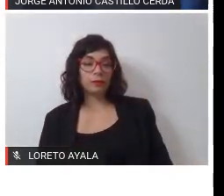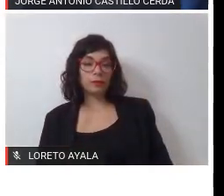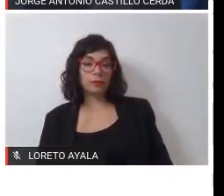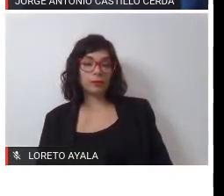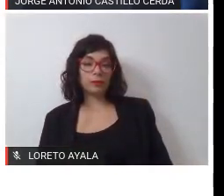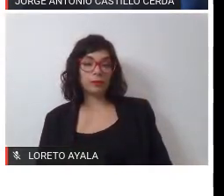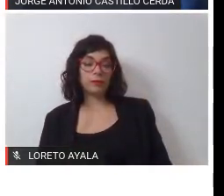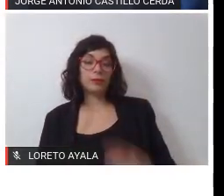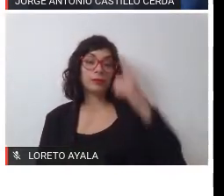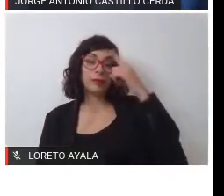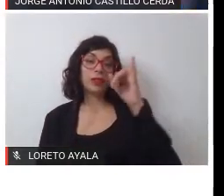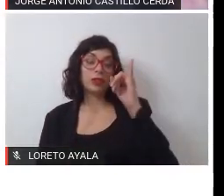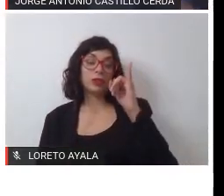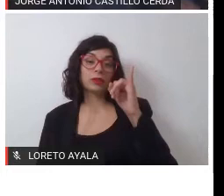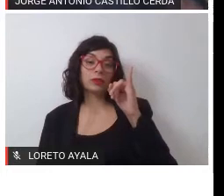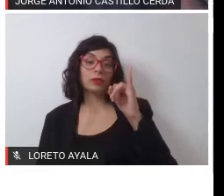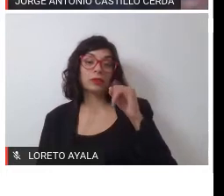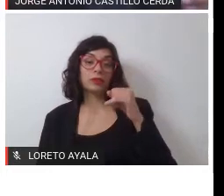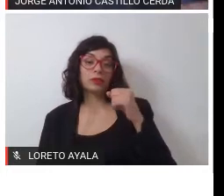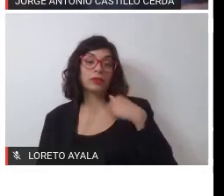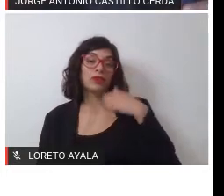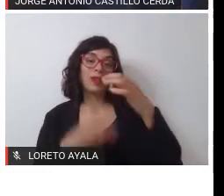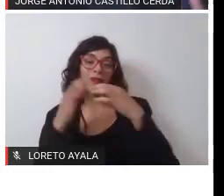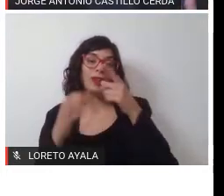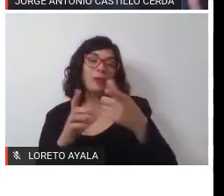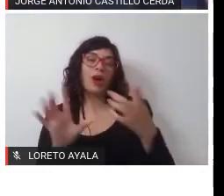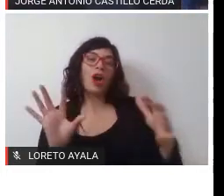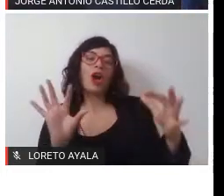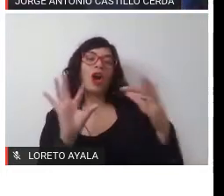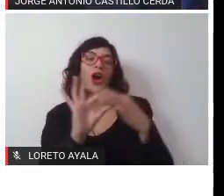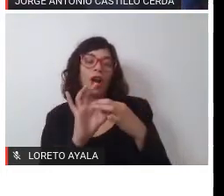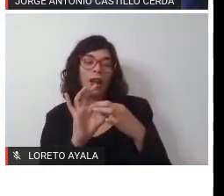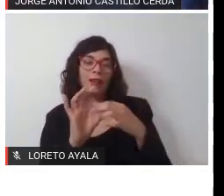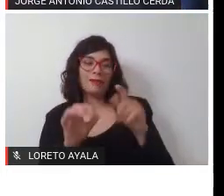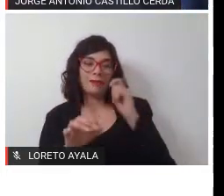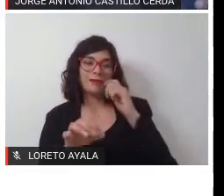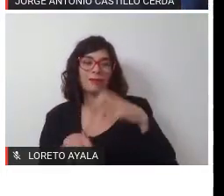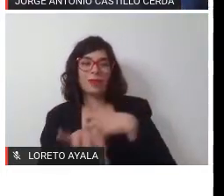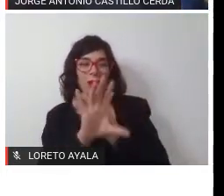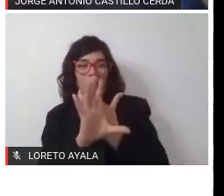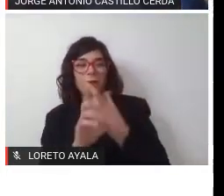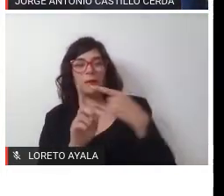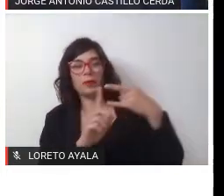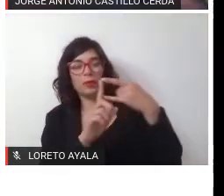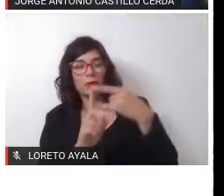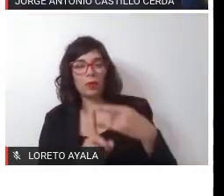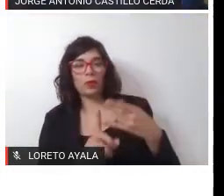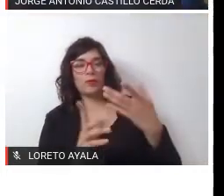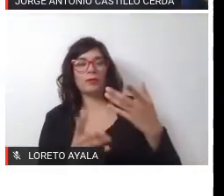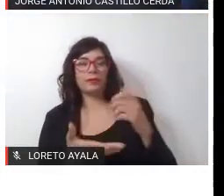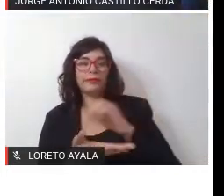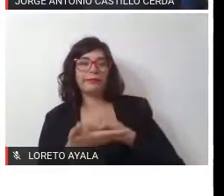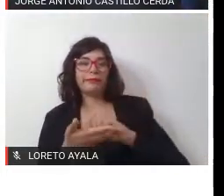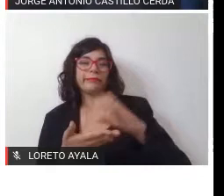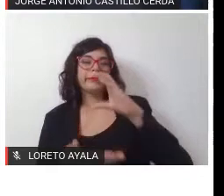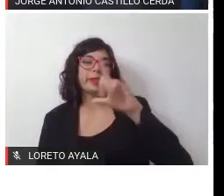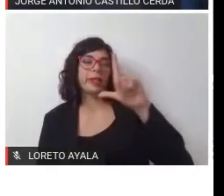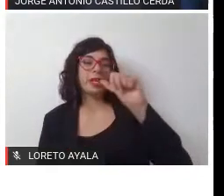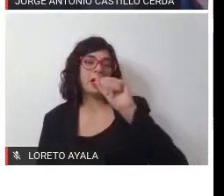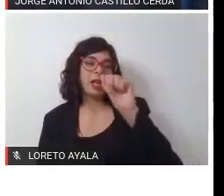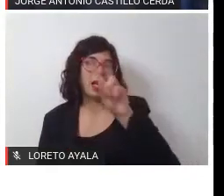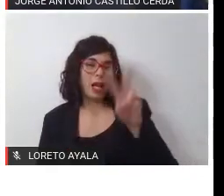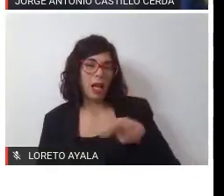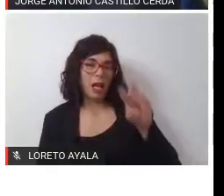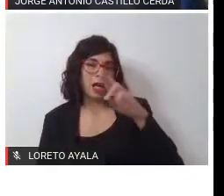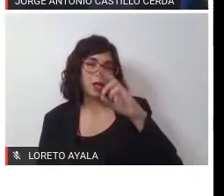Pero se la han ingeniado, y digo la conectividad como para hacer clases online, usar el classroom, usar el tener a